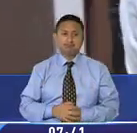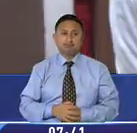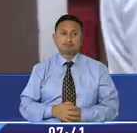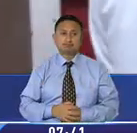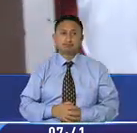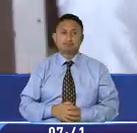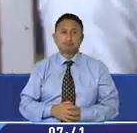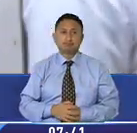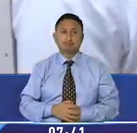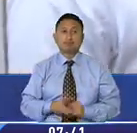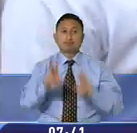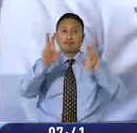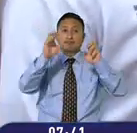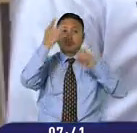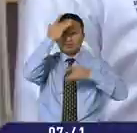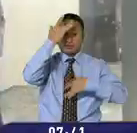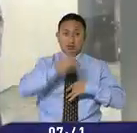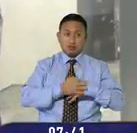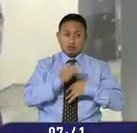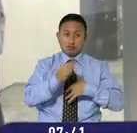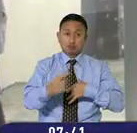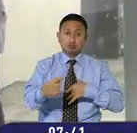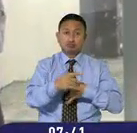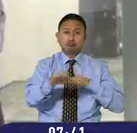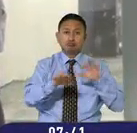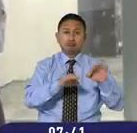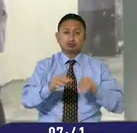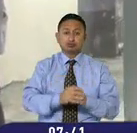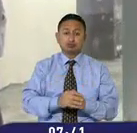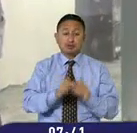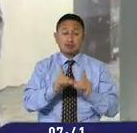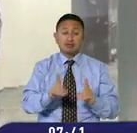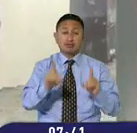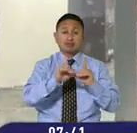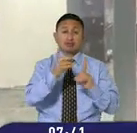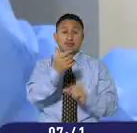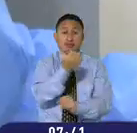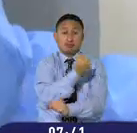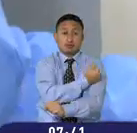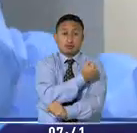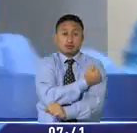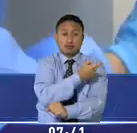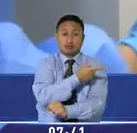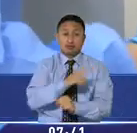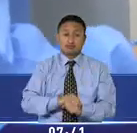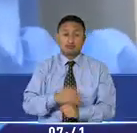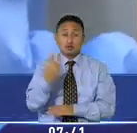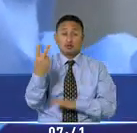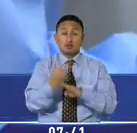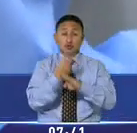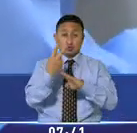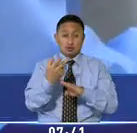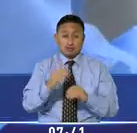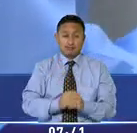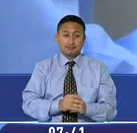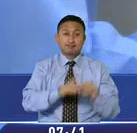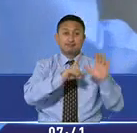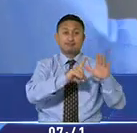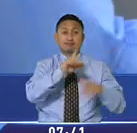del COVID-19, la funcionaria indicó que la cifra de vacunados en Los Ríos con dos dosis llega apenas